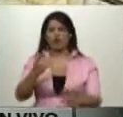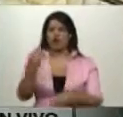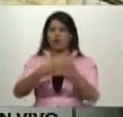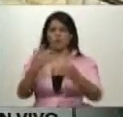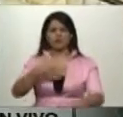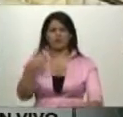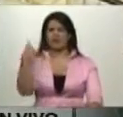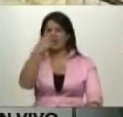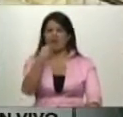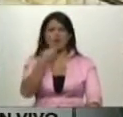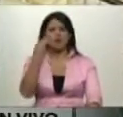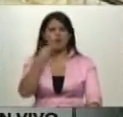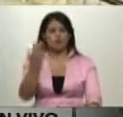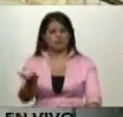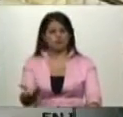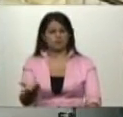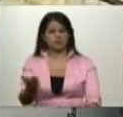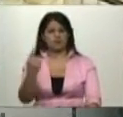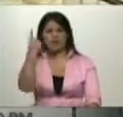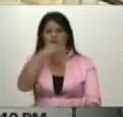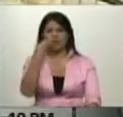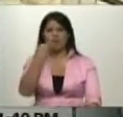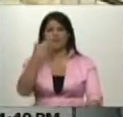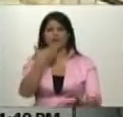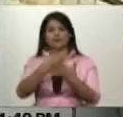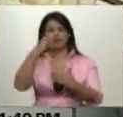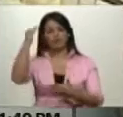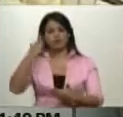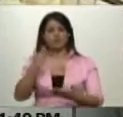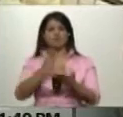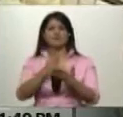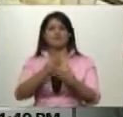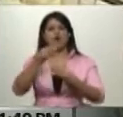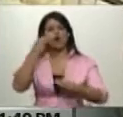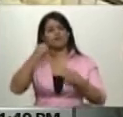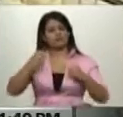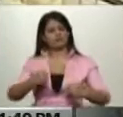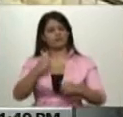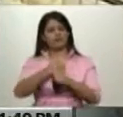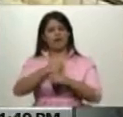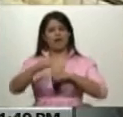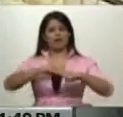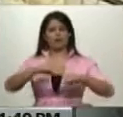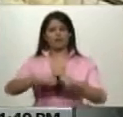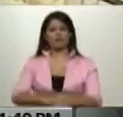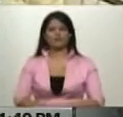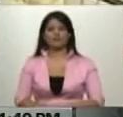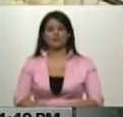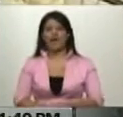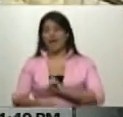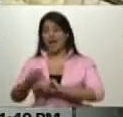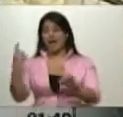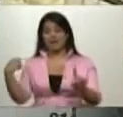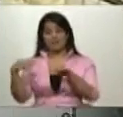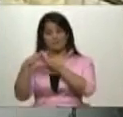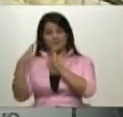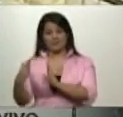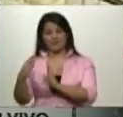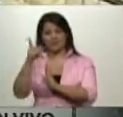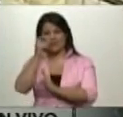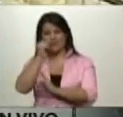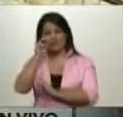son muy jóvenes, además. Jóvenes, gracias a Dios, nuestra juventud trabajadora. Nos decía el ministro Menéndez ayer en la reunión con el presidente